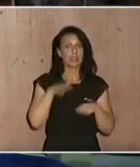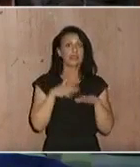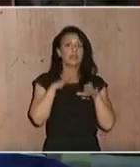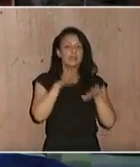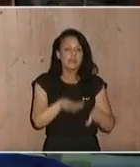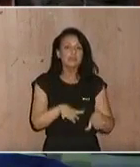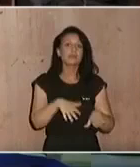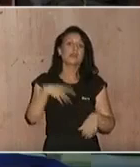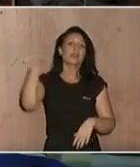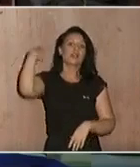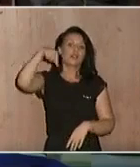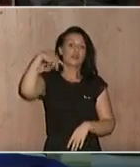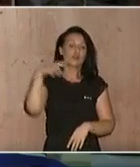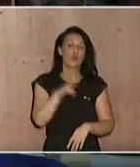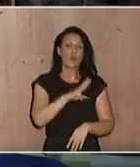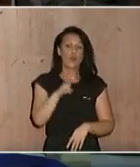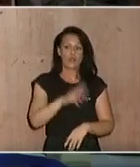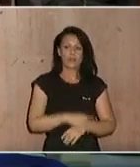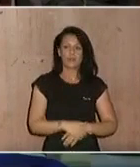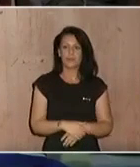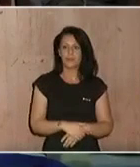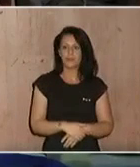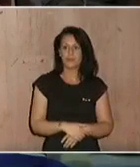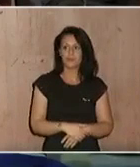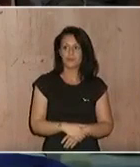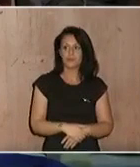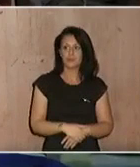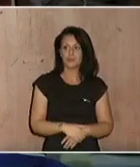del doctor William Thompson.